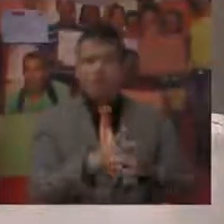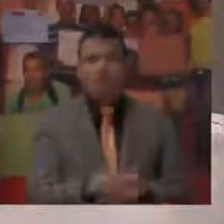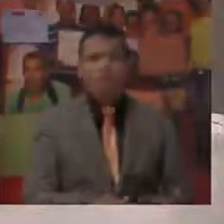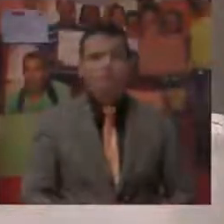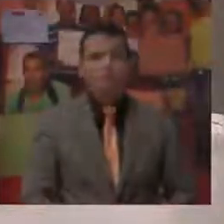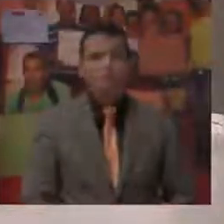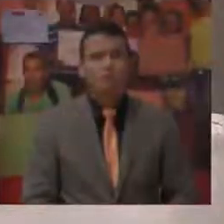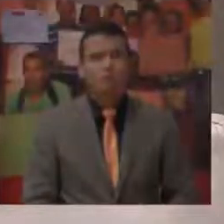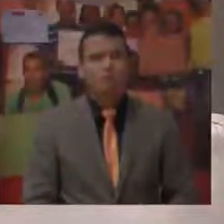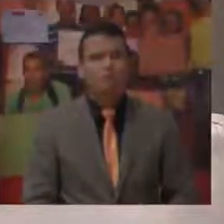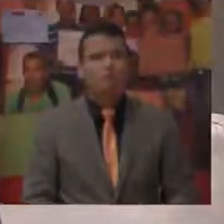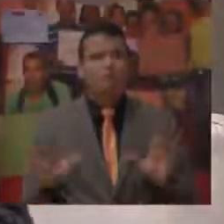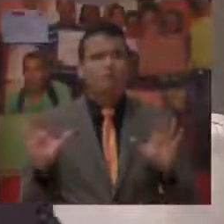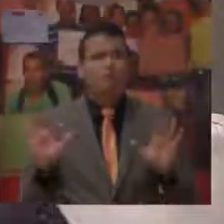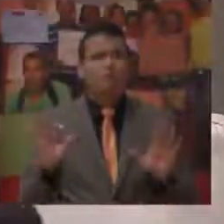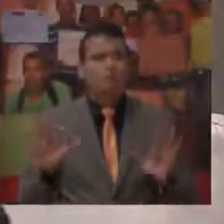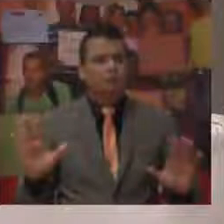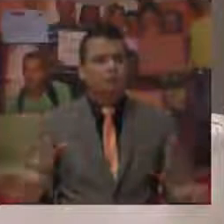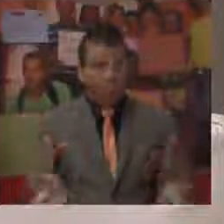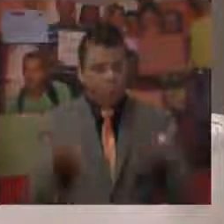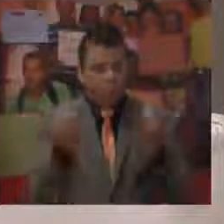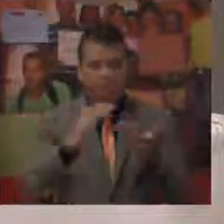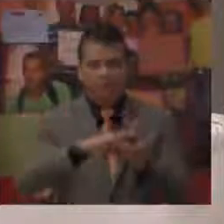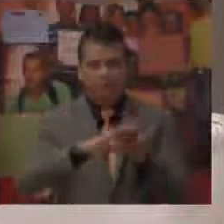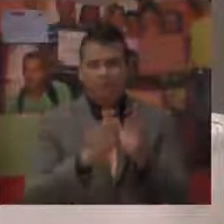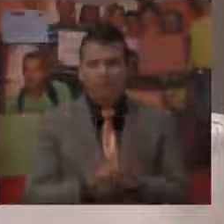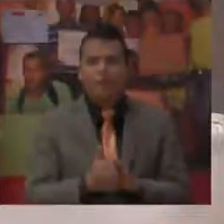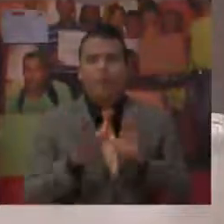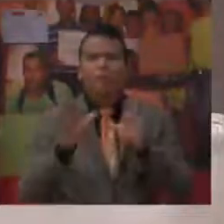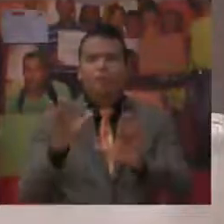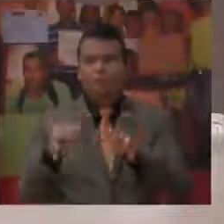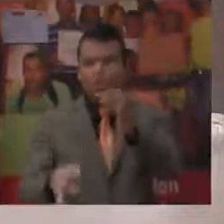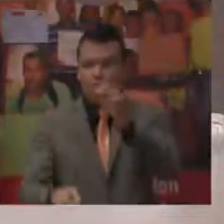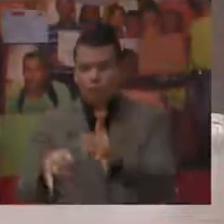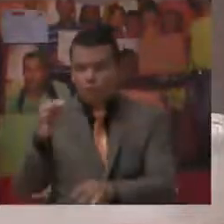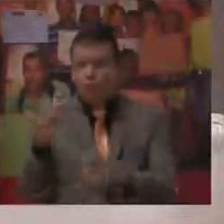o de la construcción de paz a través de la justicia